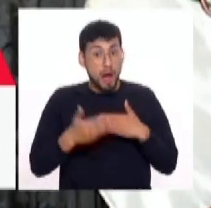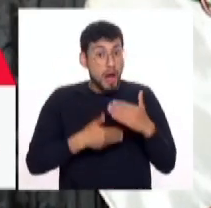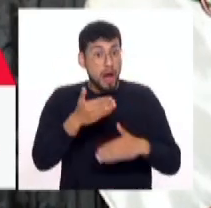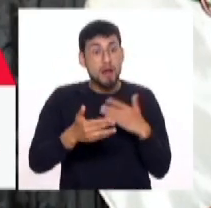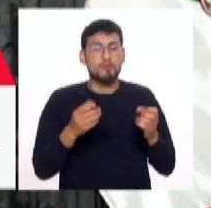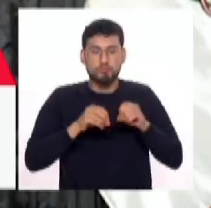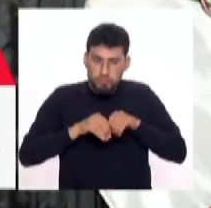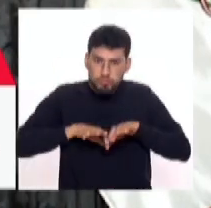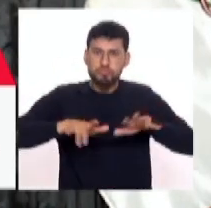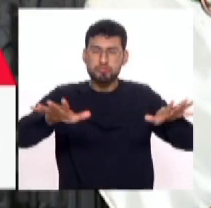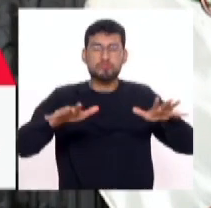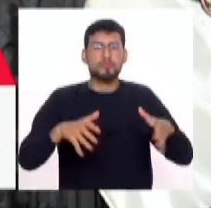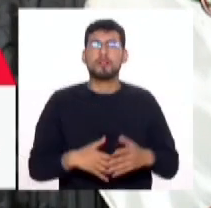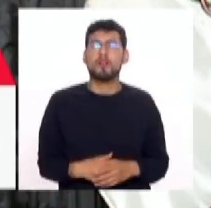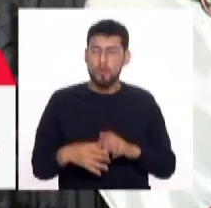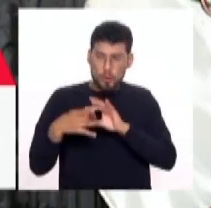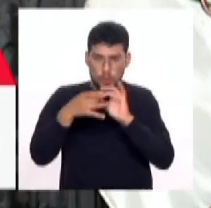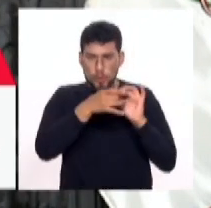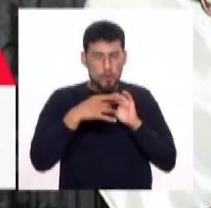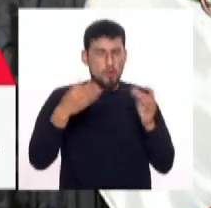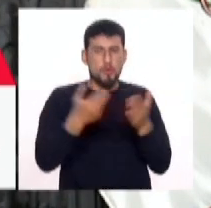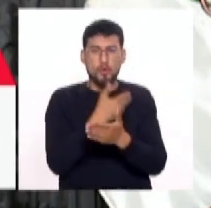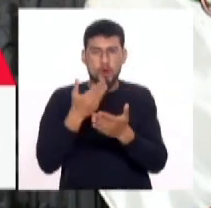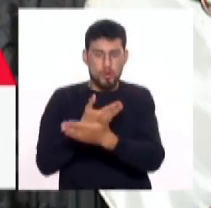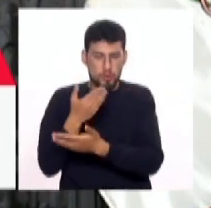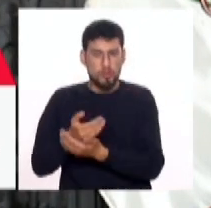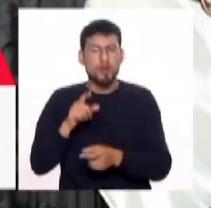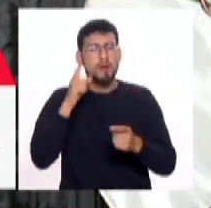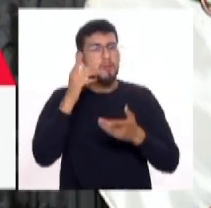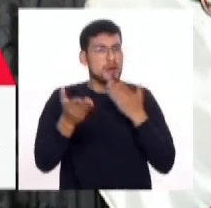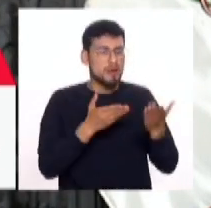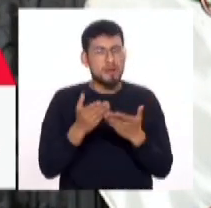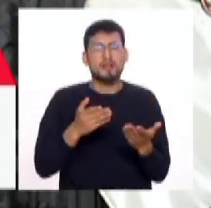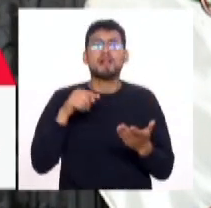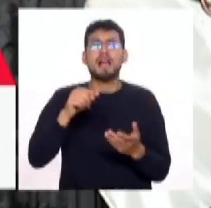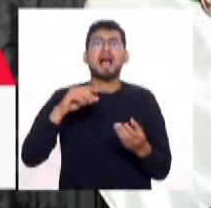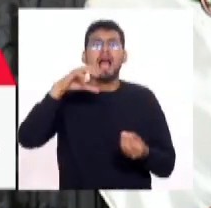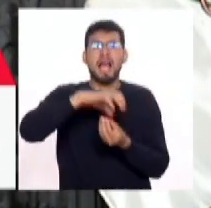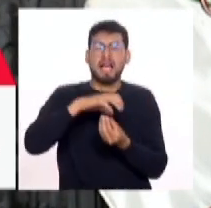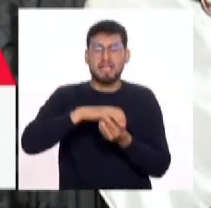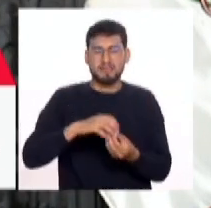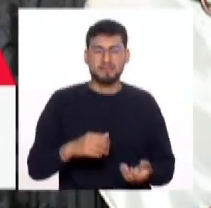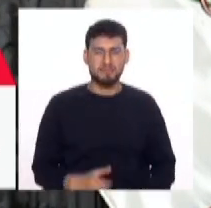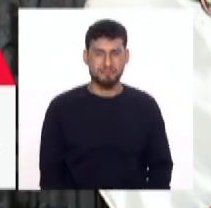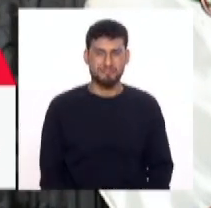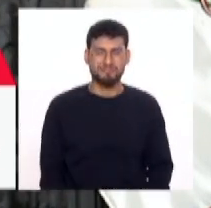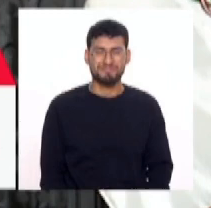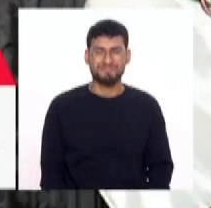de la masificación y la conexión de nuevos usuarios al servicio del gas natural.